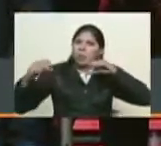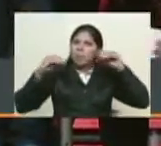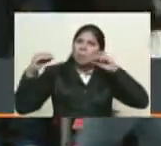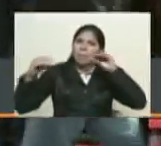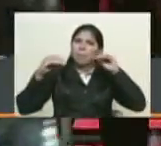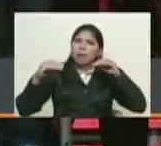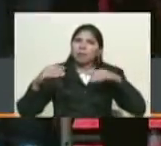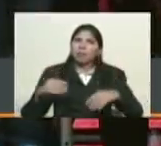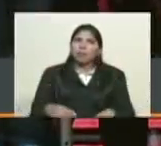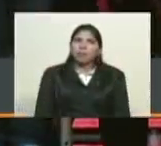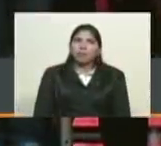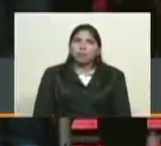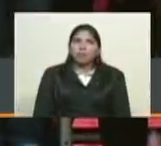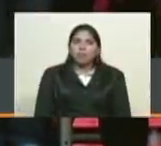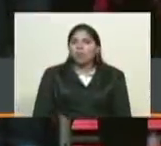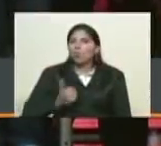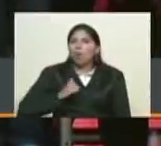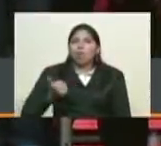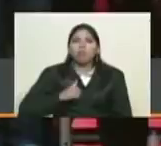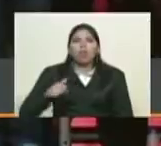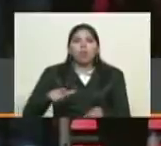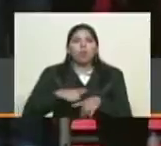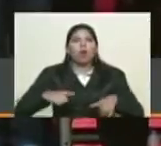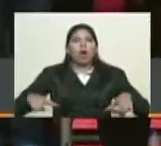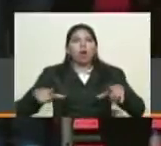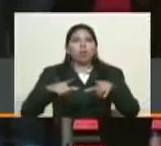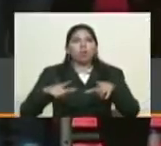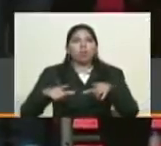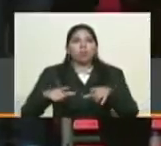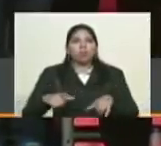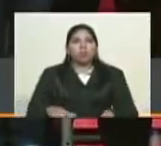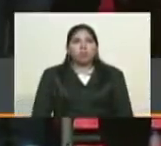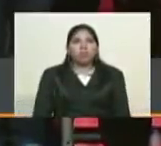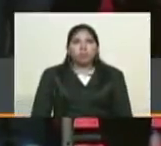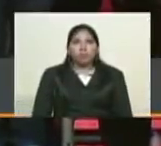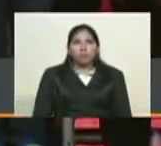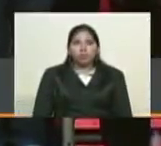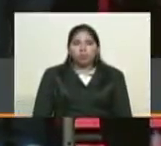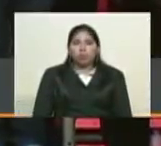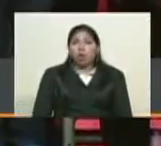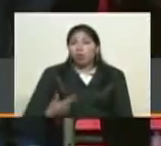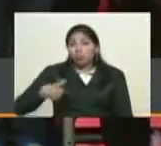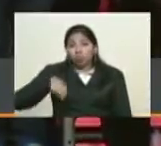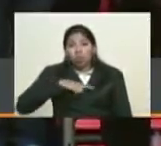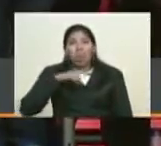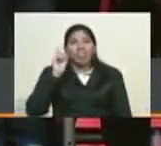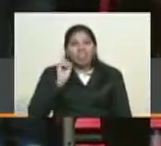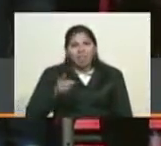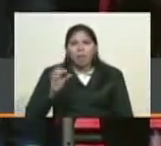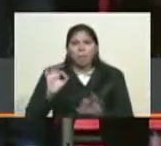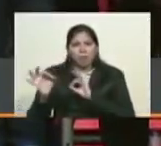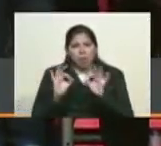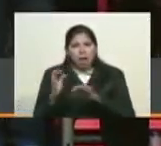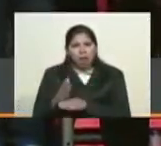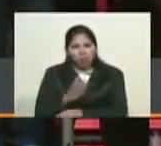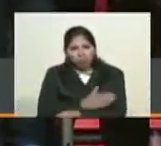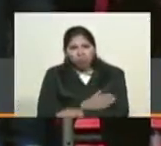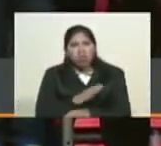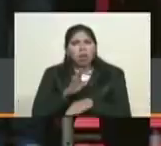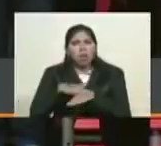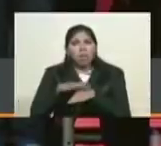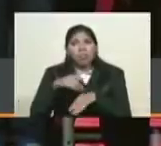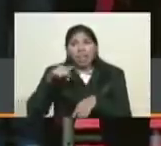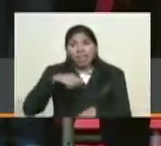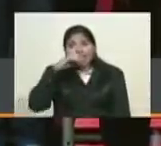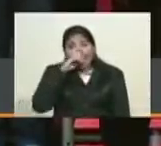Pero en el escenario que sea, nosotros tenemos que prepararnos. Porque este año 2018 es un